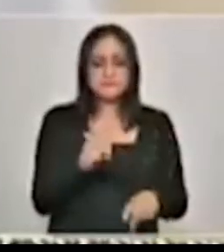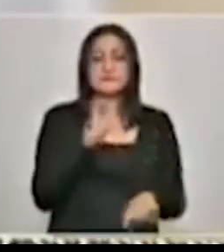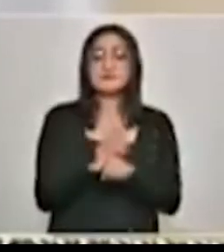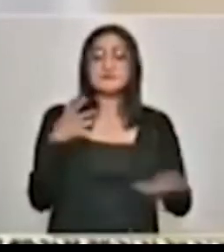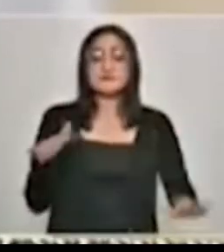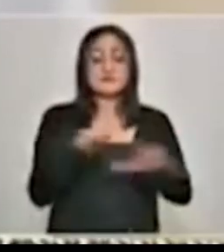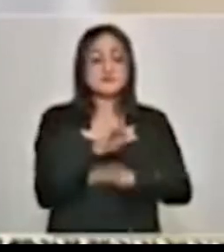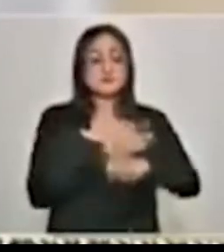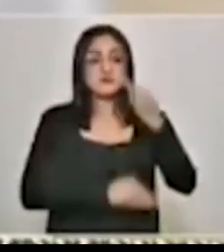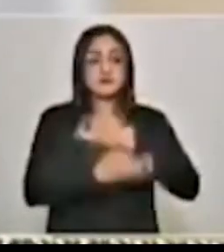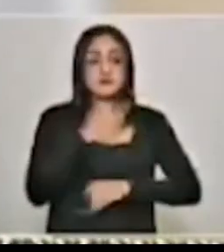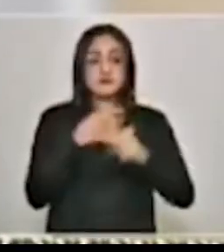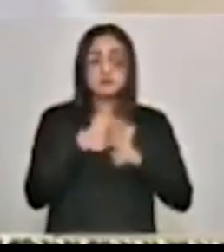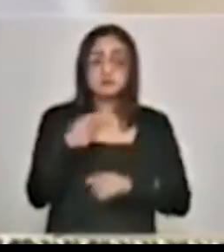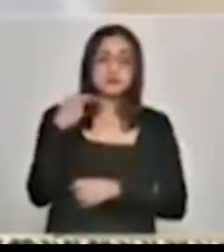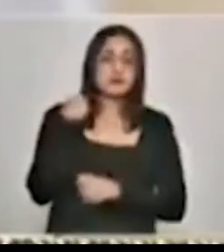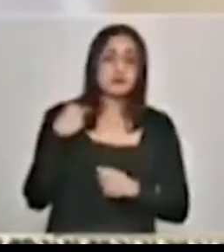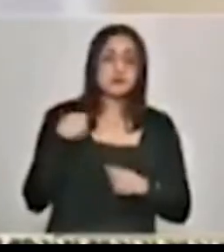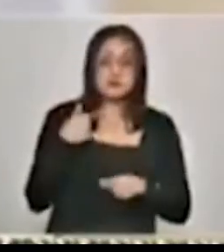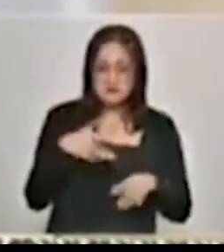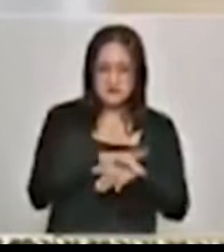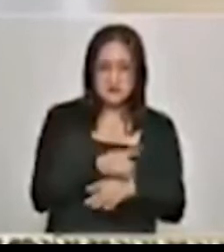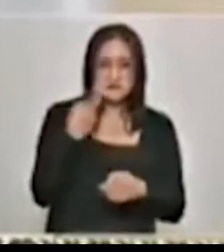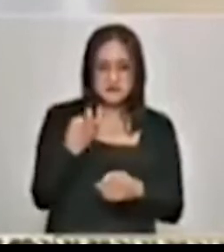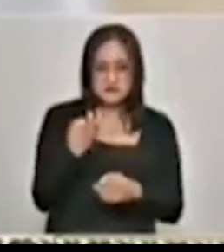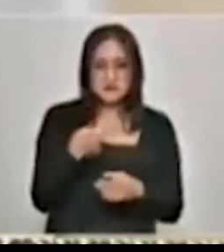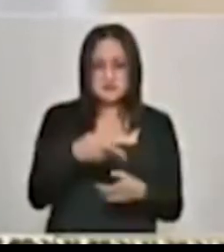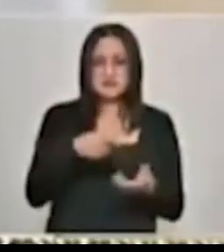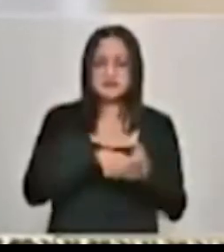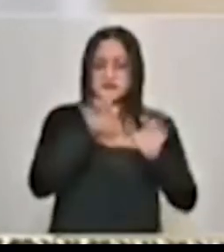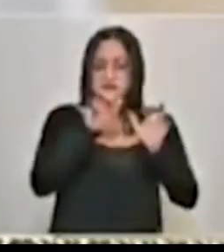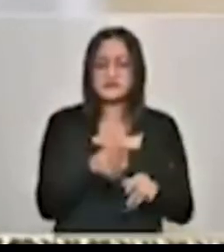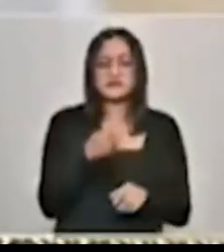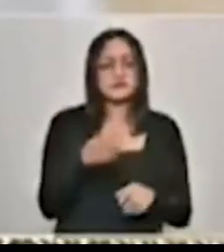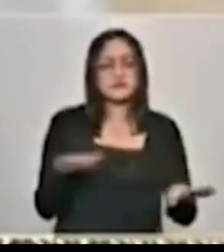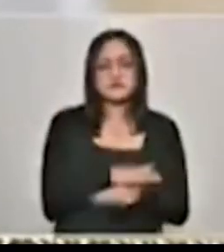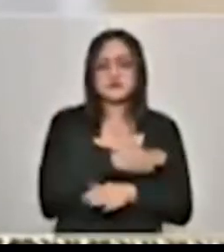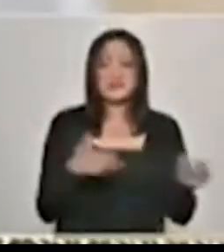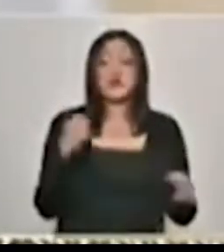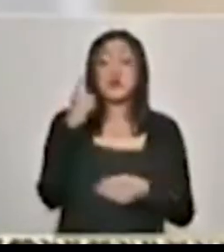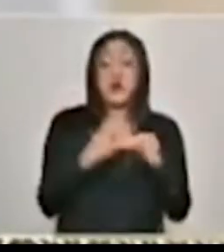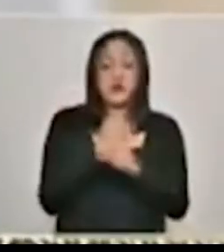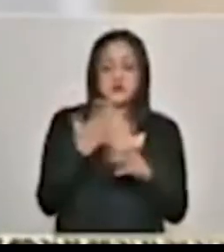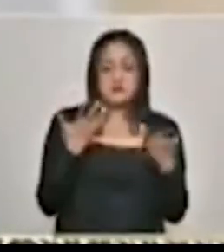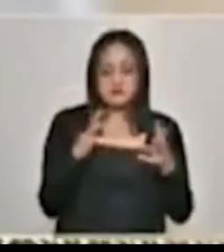Cambiamos a todos los registradores del Estado, todos. Ya tiene más de un año.